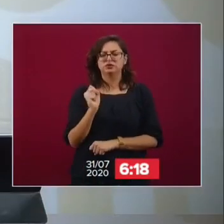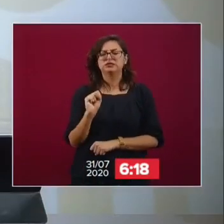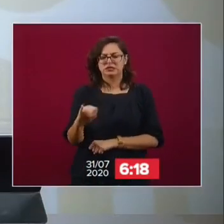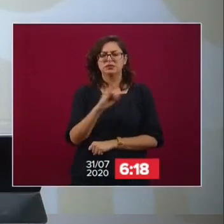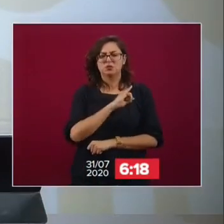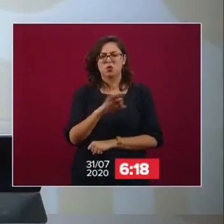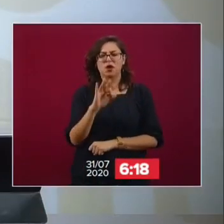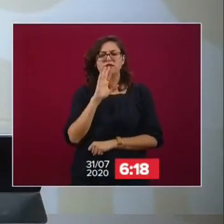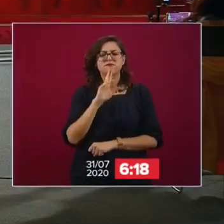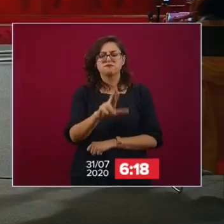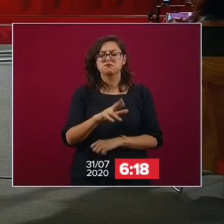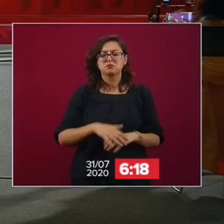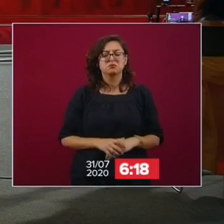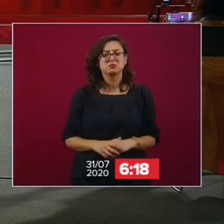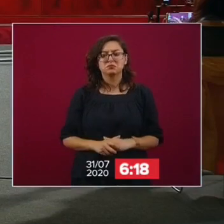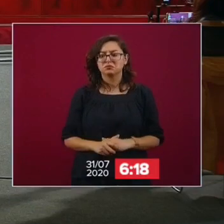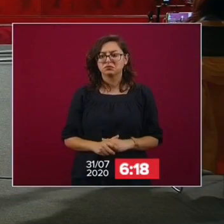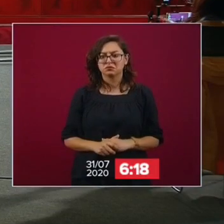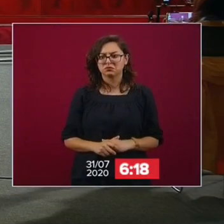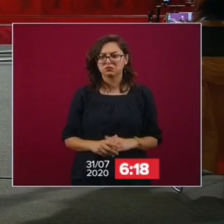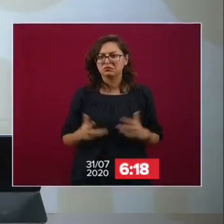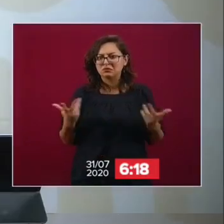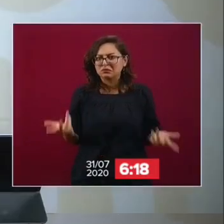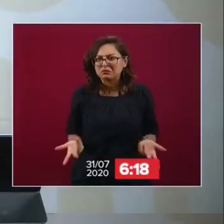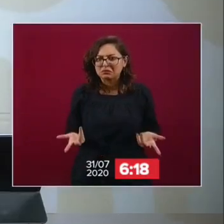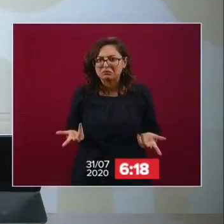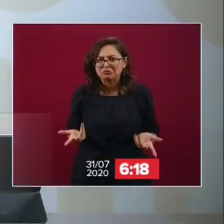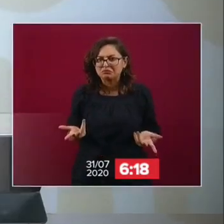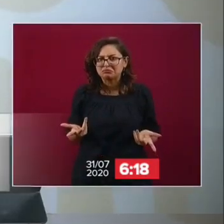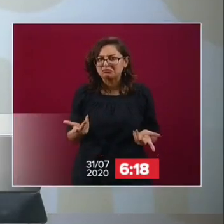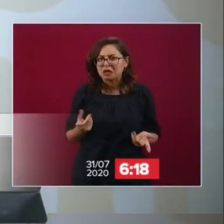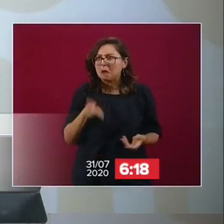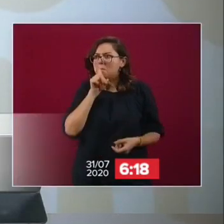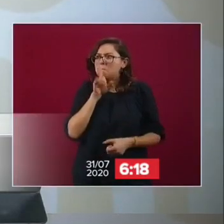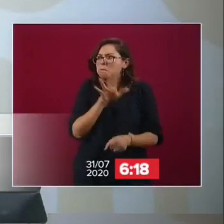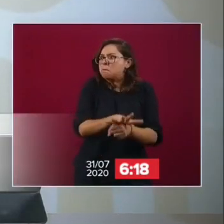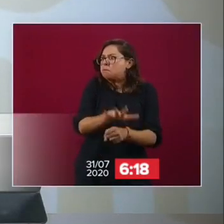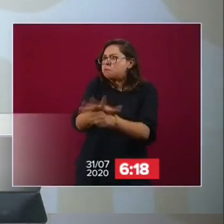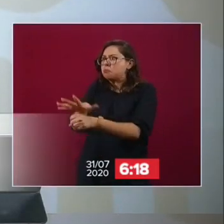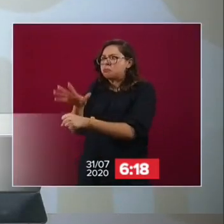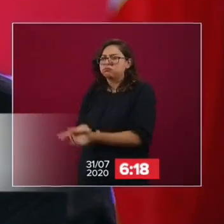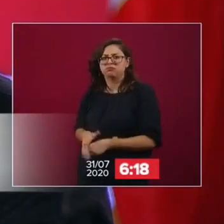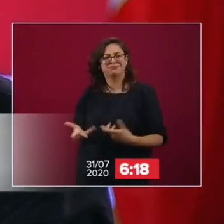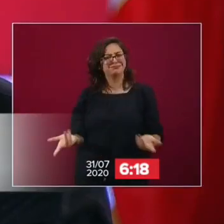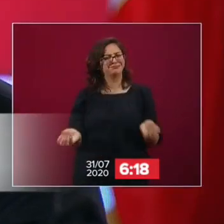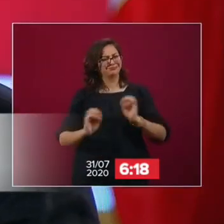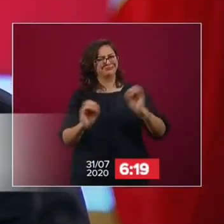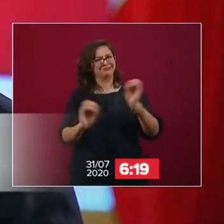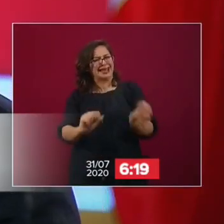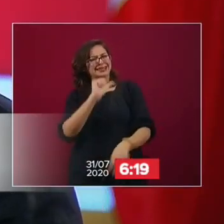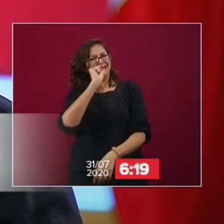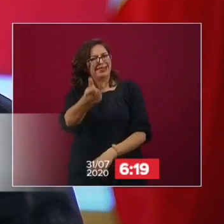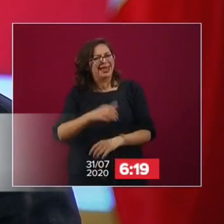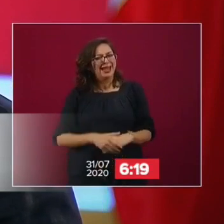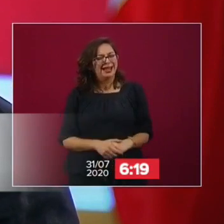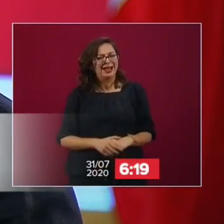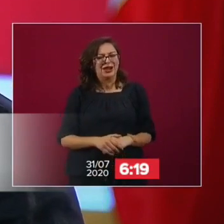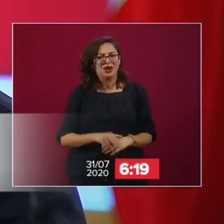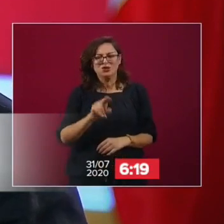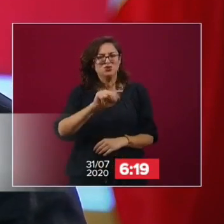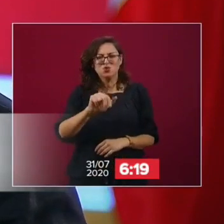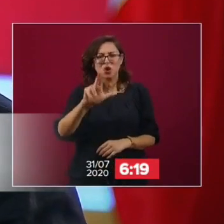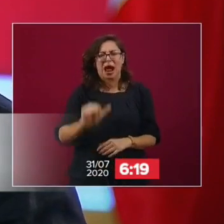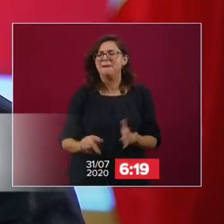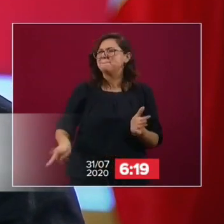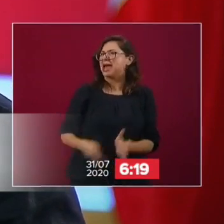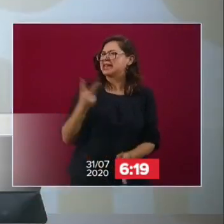no no no a mago no va a ver a mago nunca lo hemos dicho 123 80 las